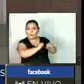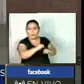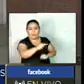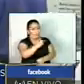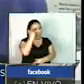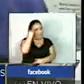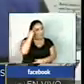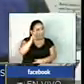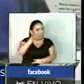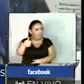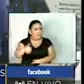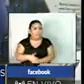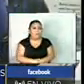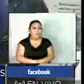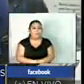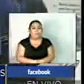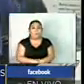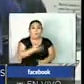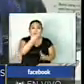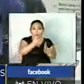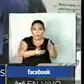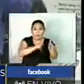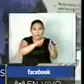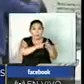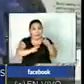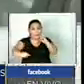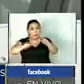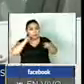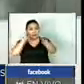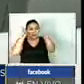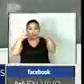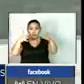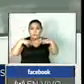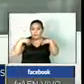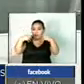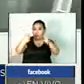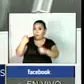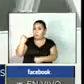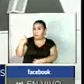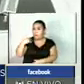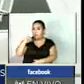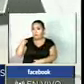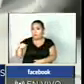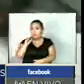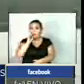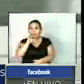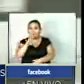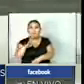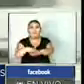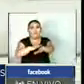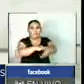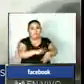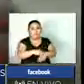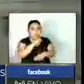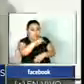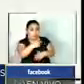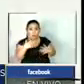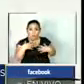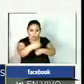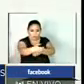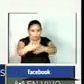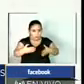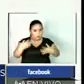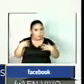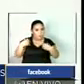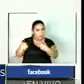desmesurado para mí Howard Sucker comisionado de salud del estado dijo el jueves que el departamento de salud no había recibido